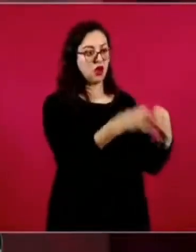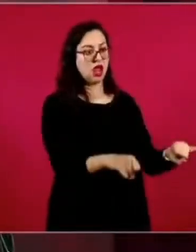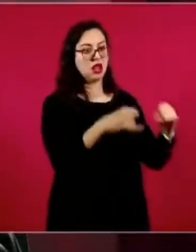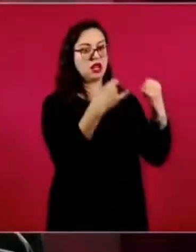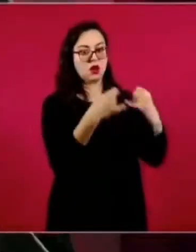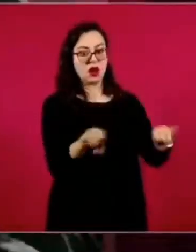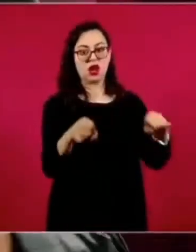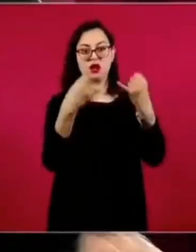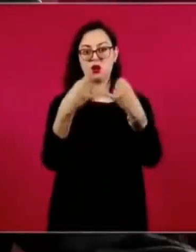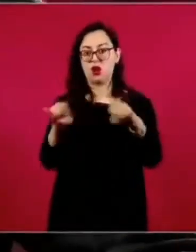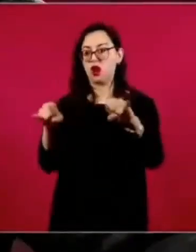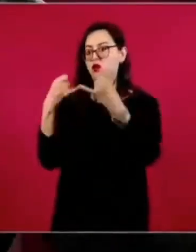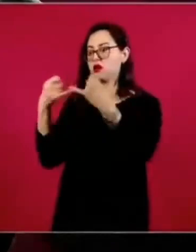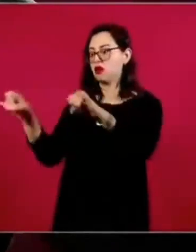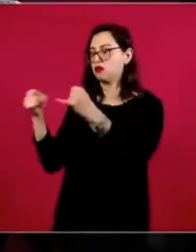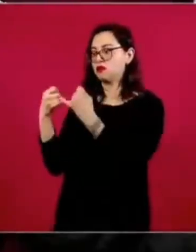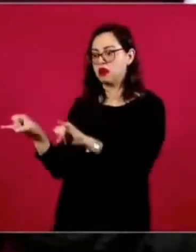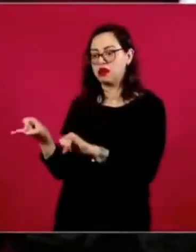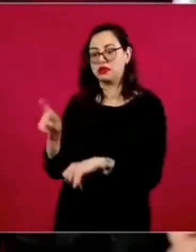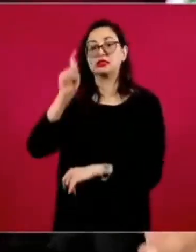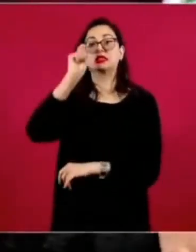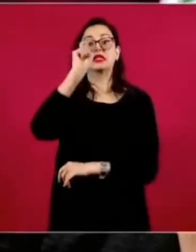que van a estar funcionando